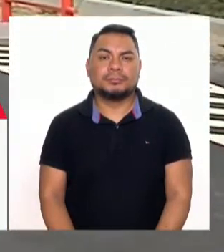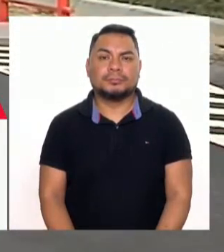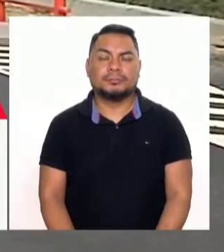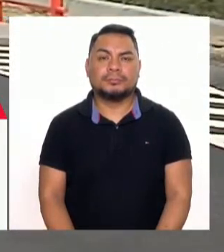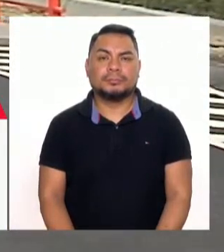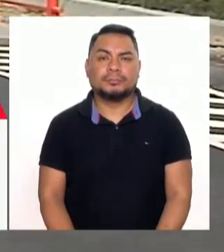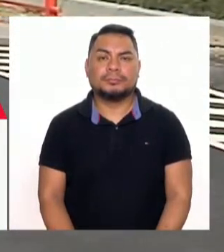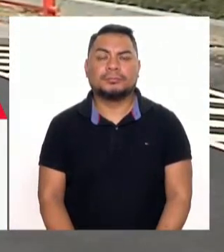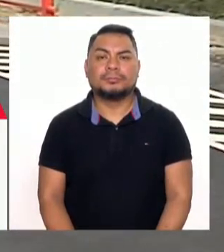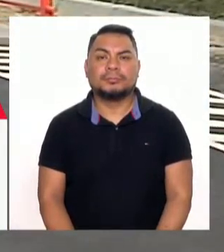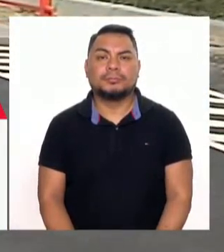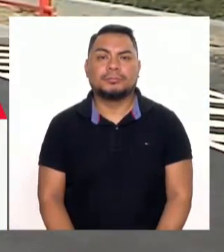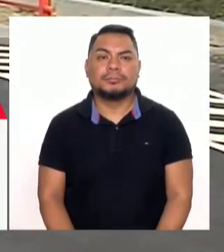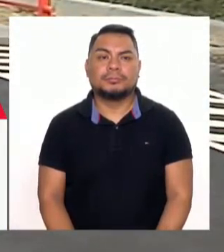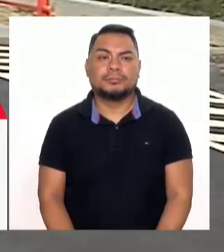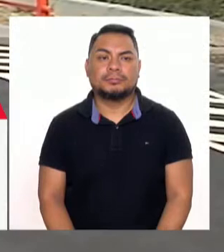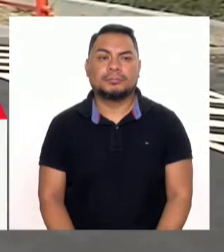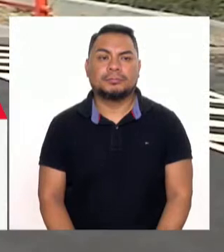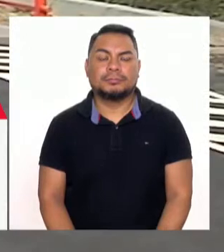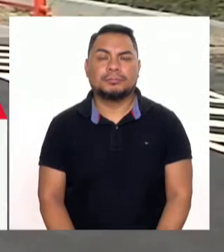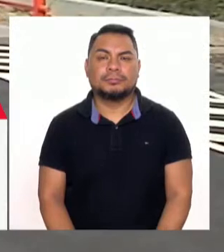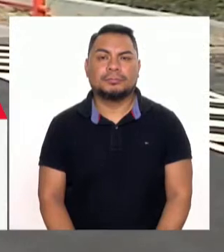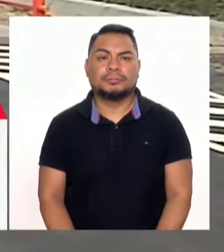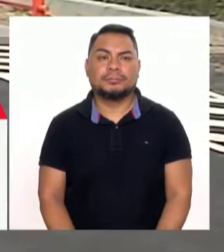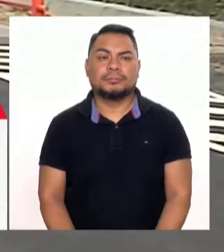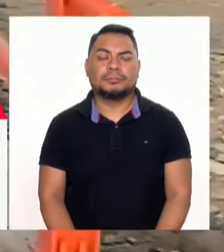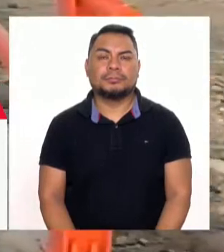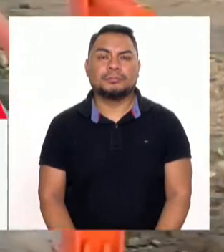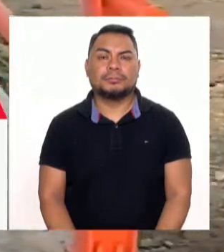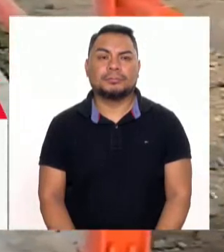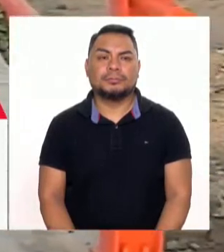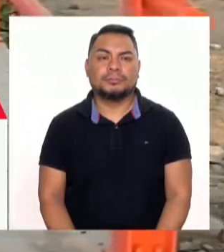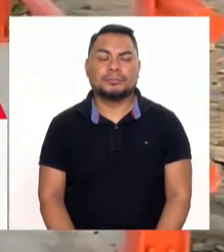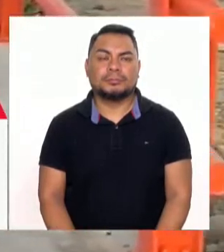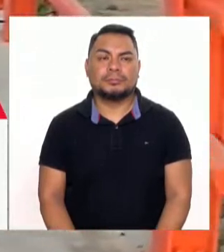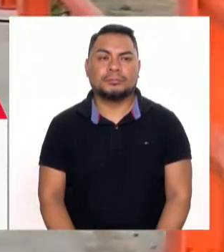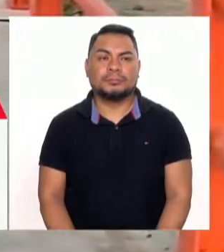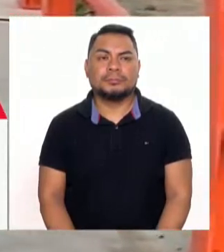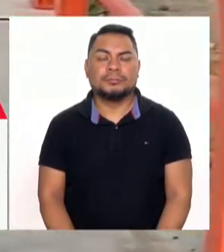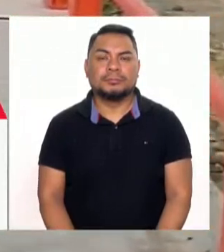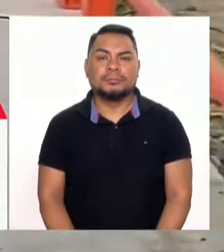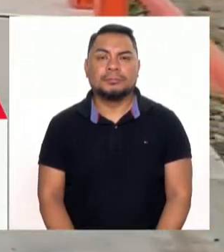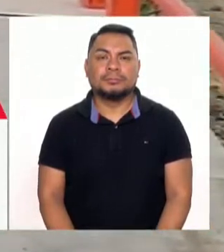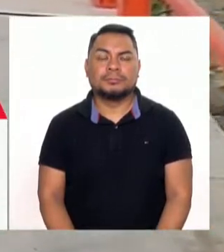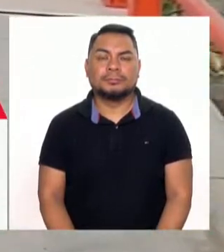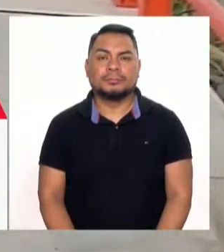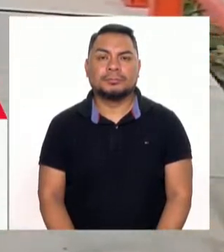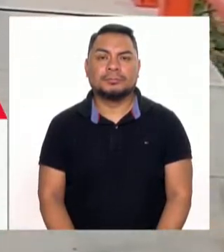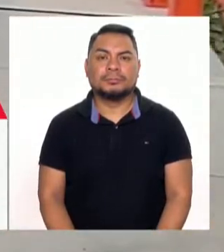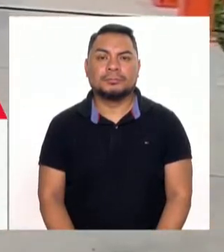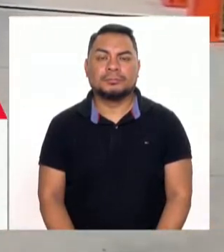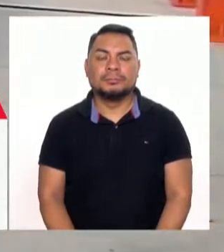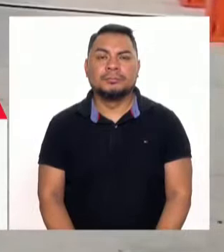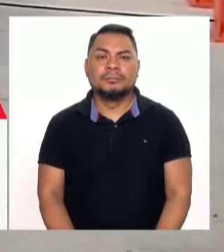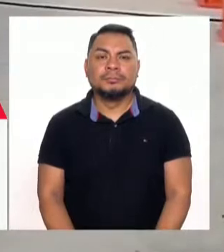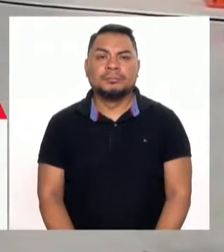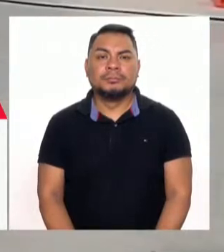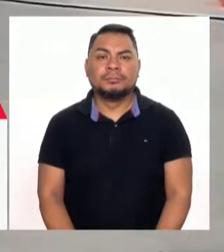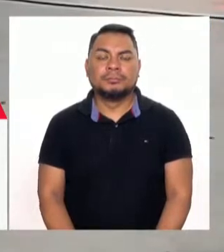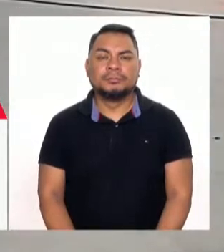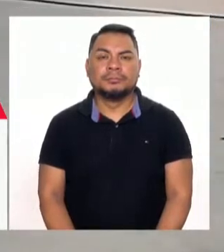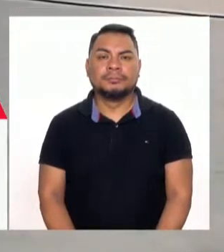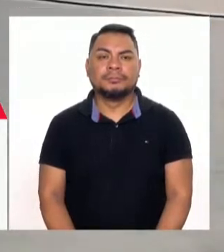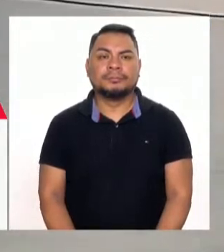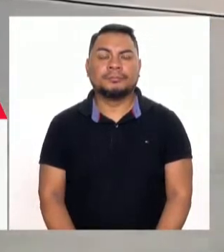al gobernador a los ministros al general en estos días al alcalde provincial